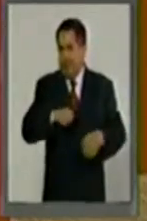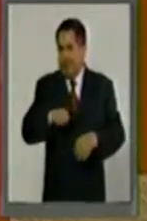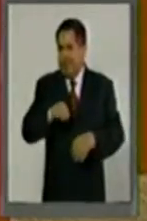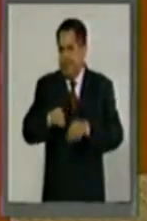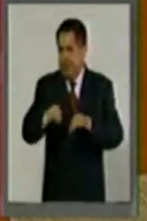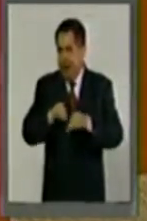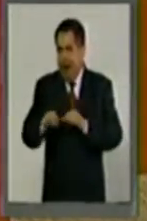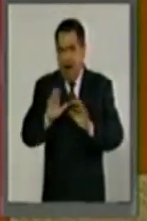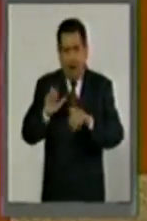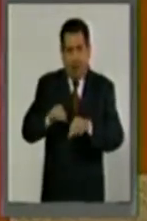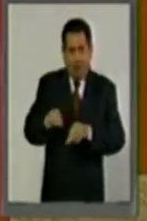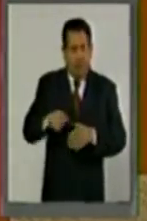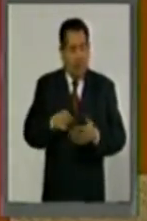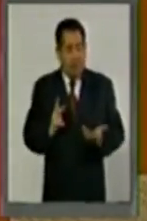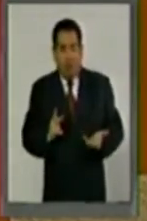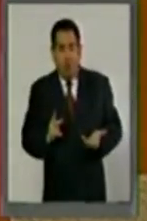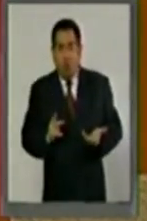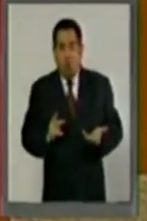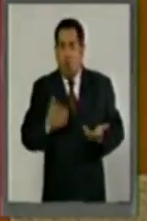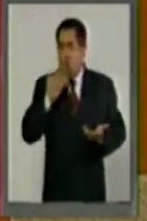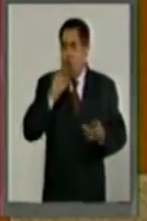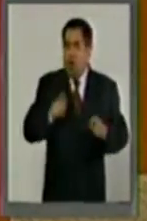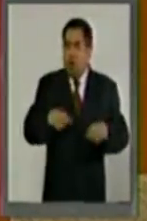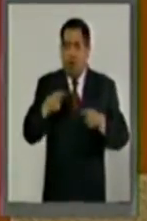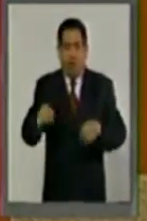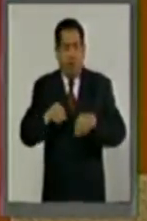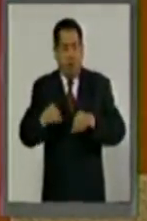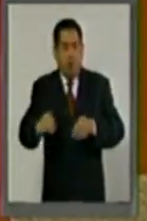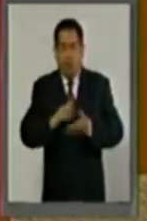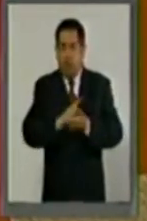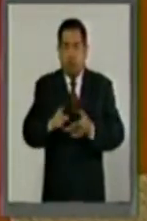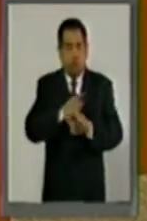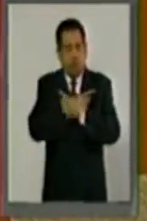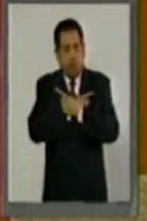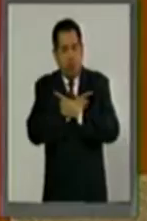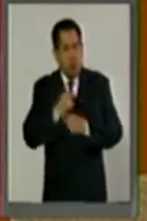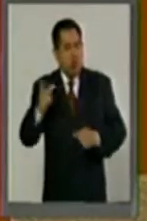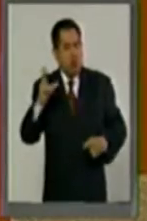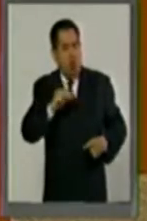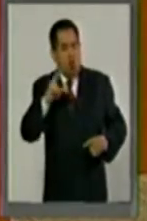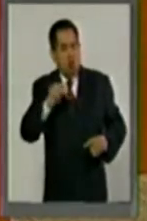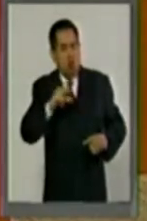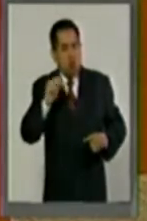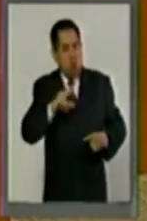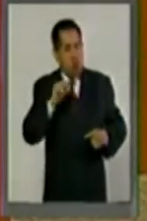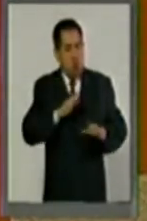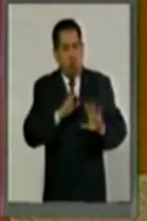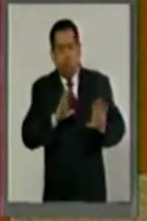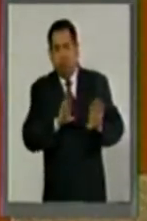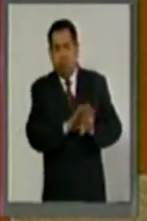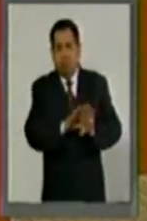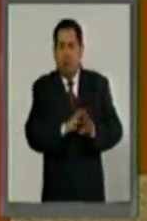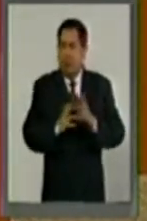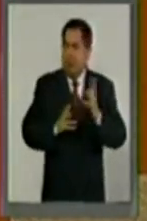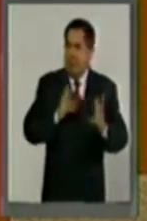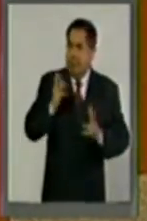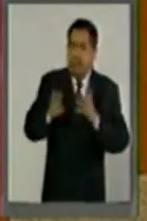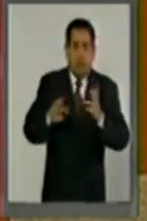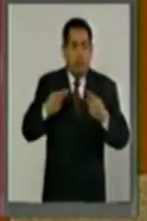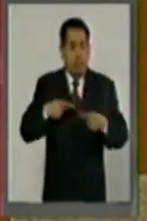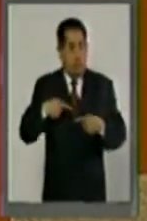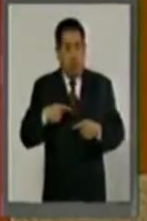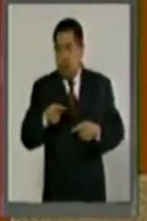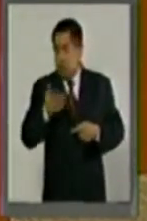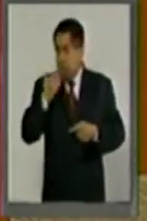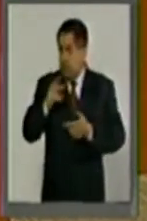Sin embargo, su derecho a un trabajo decente es con frecuencia denegado y en comparación con las personas sin